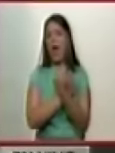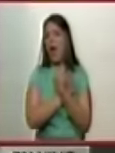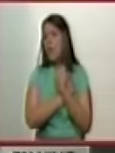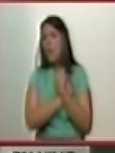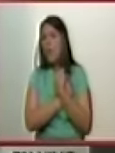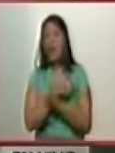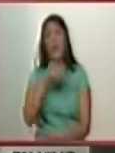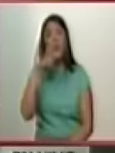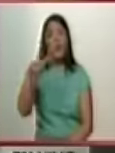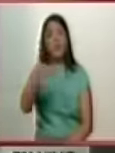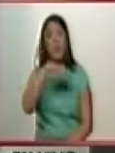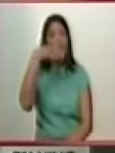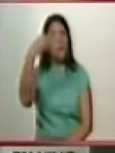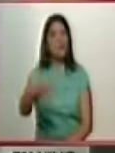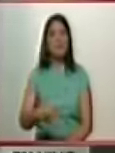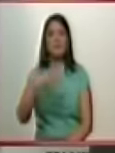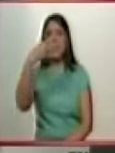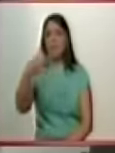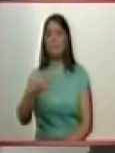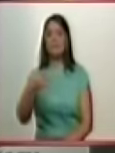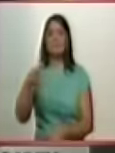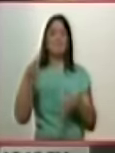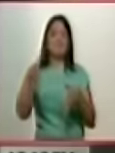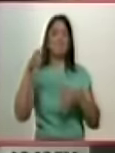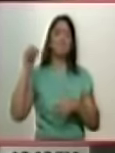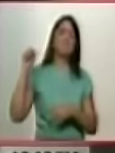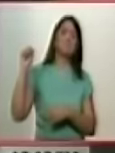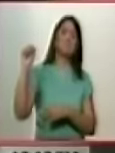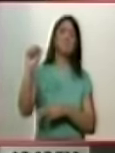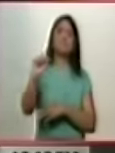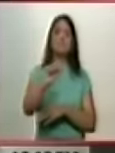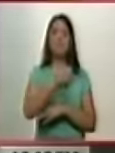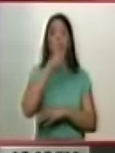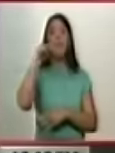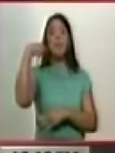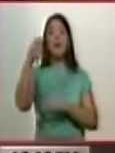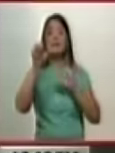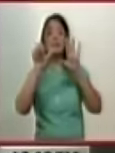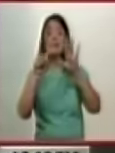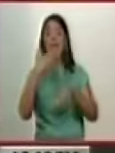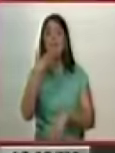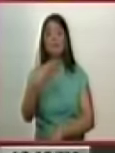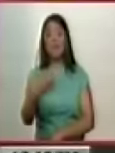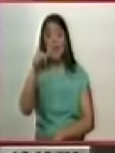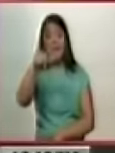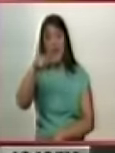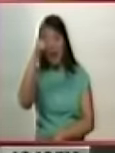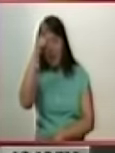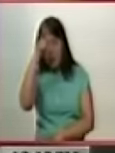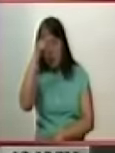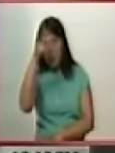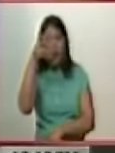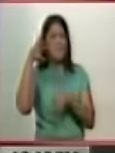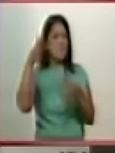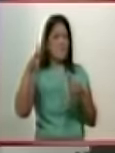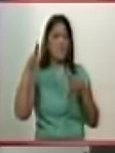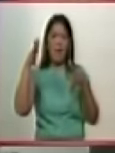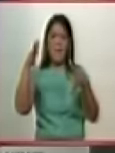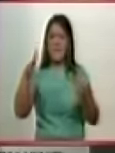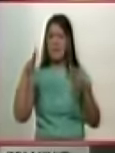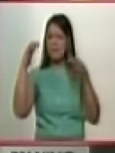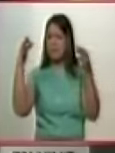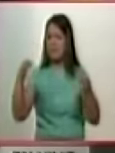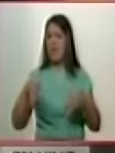nuestro pueblo, que sin duda alguna pues obtendremos la victoria contundente el próximo 6 de diciembre. El estado Falcón ha sido un estado que ha venido de victoria en